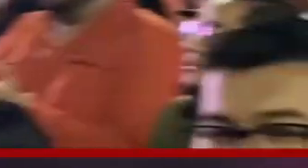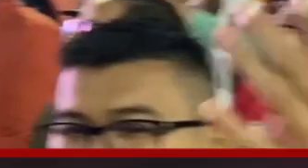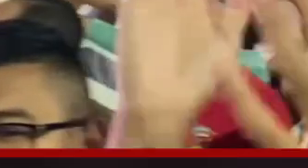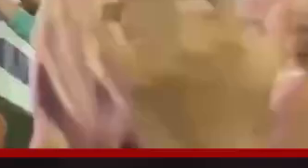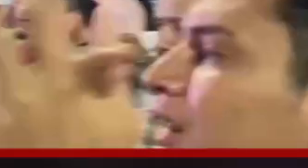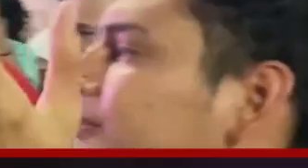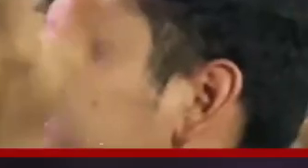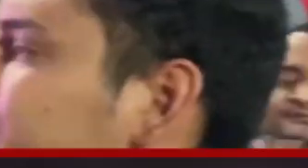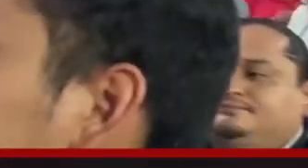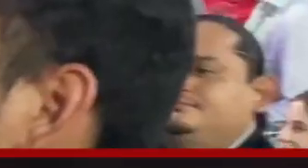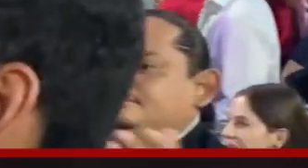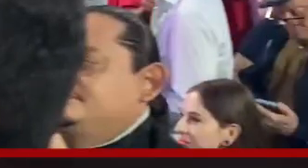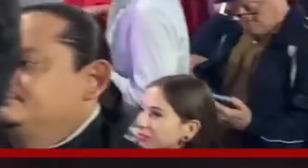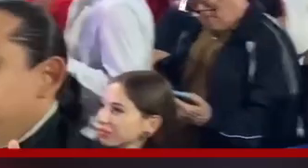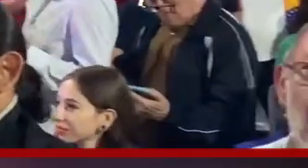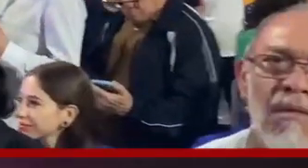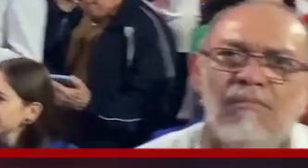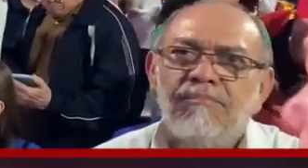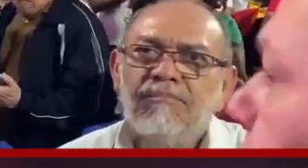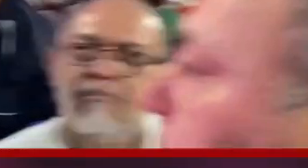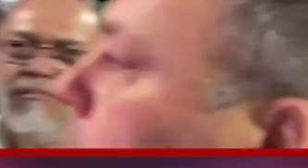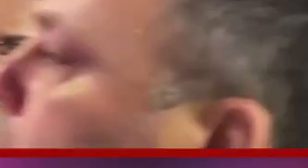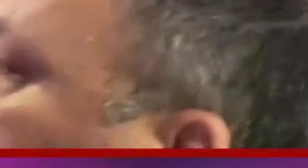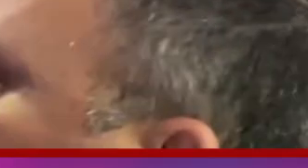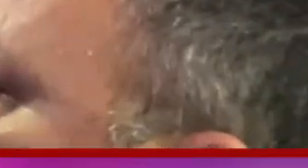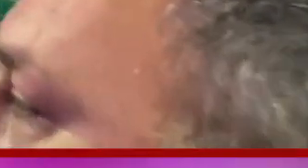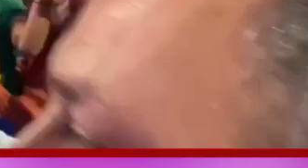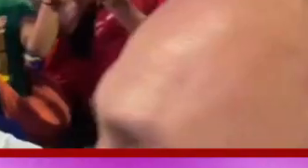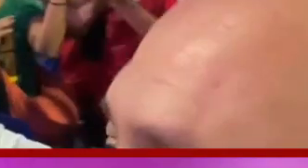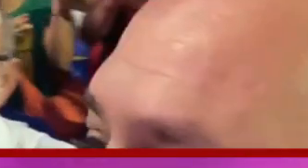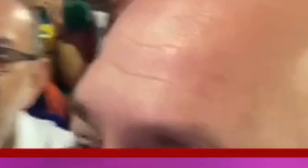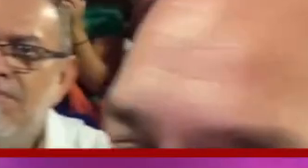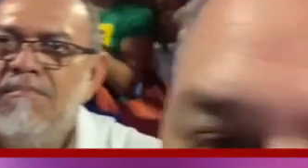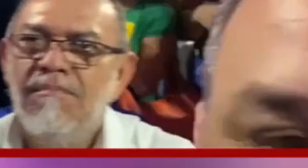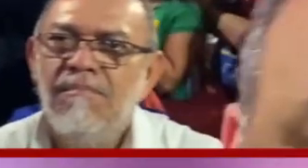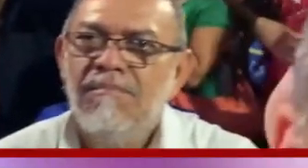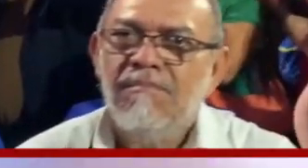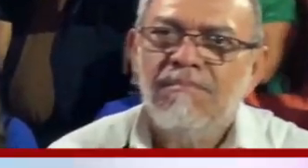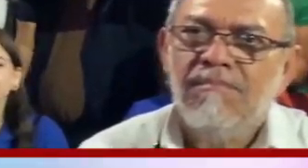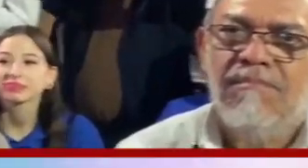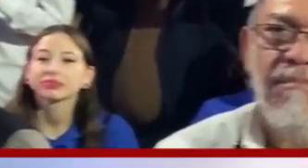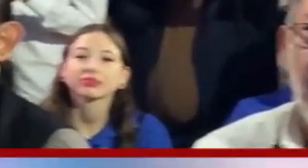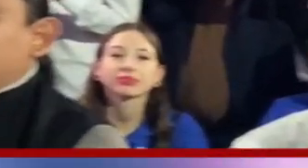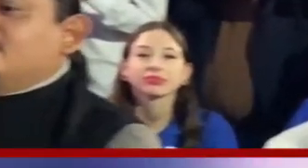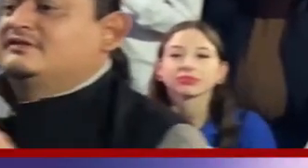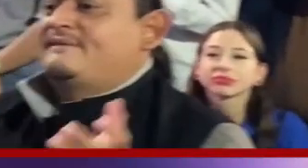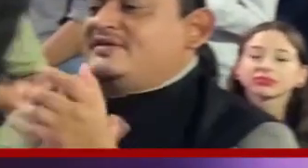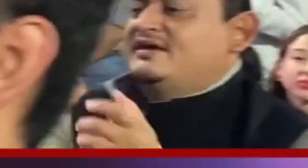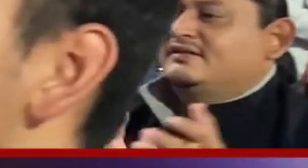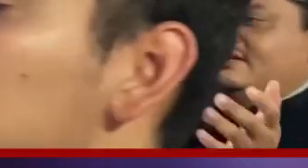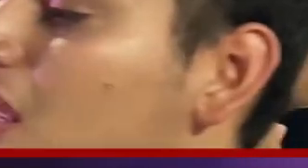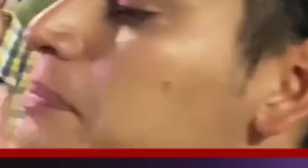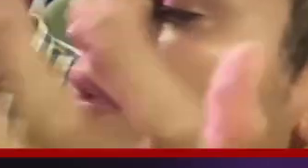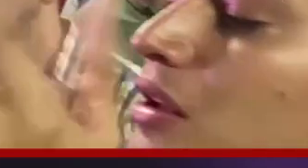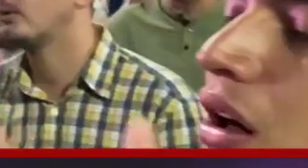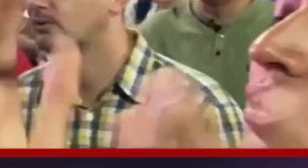que obviamente el enemigo imperialista va a seguir intentando lo que hasta ahora